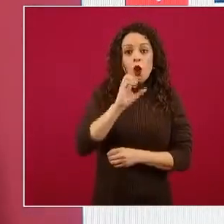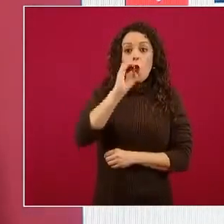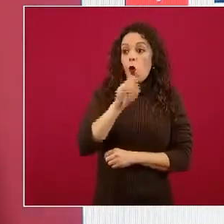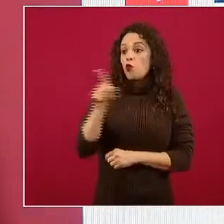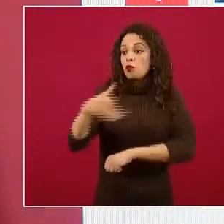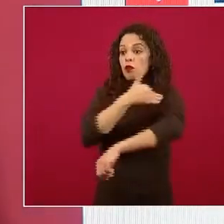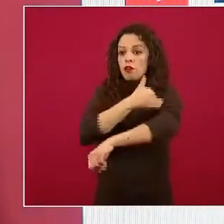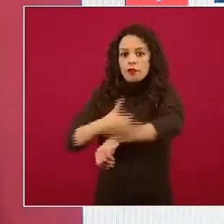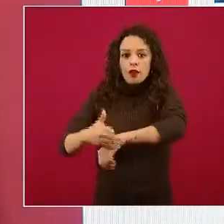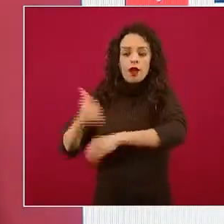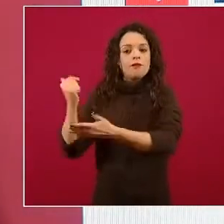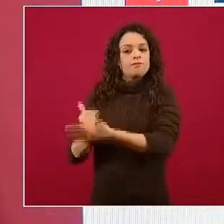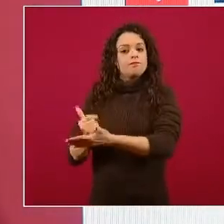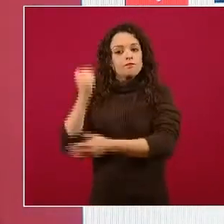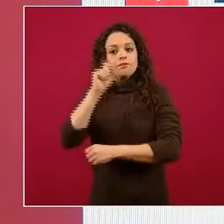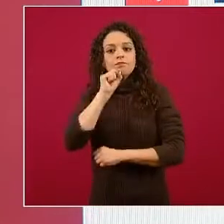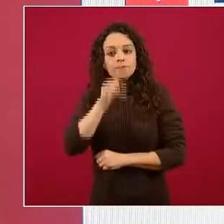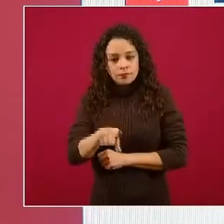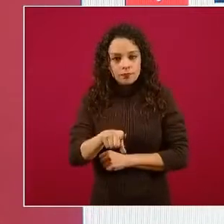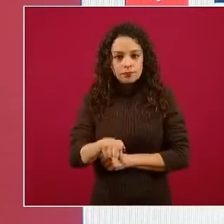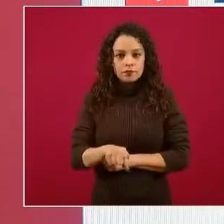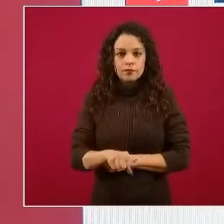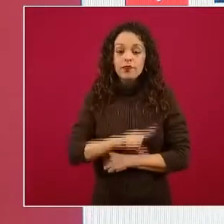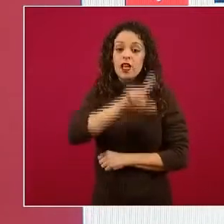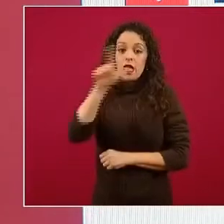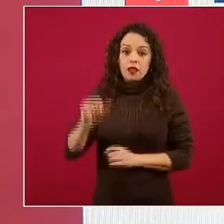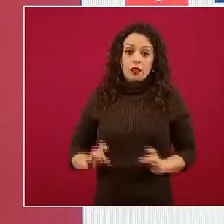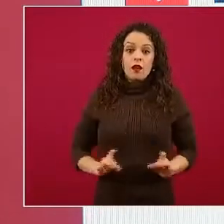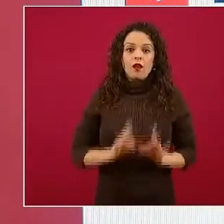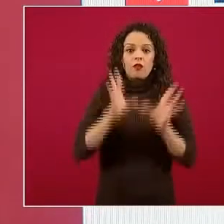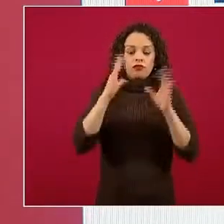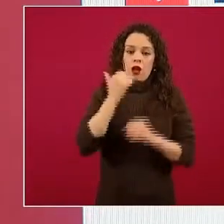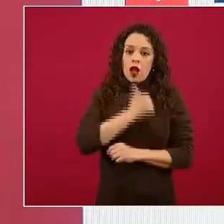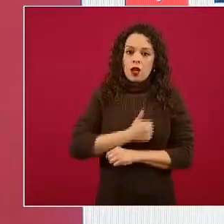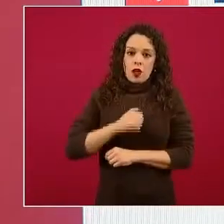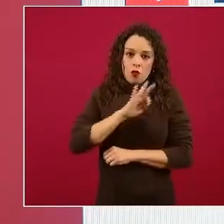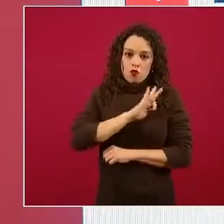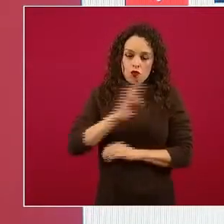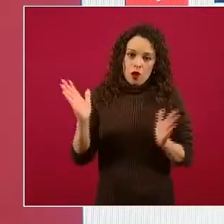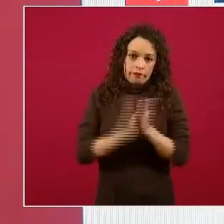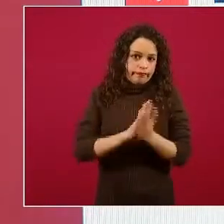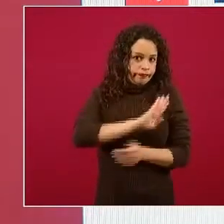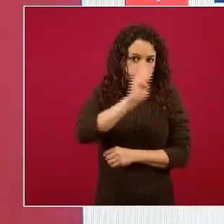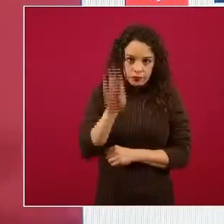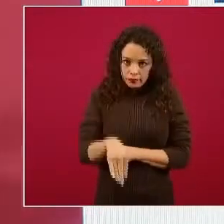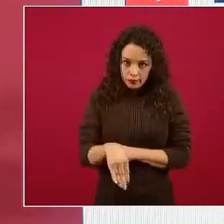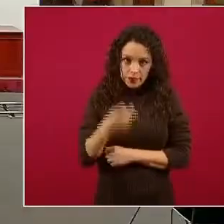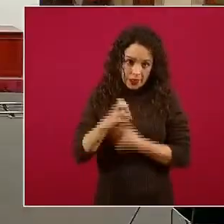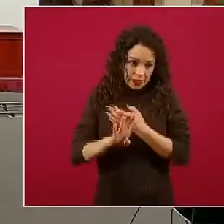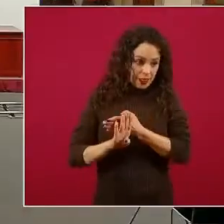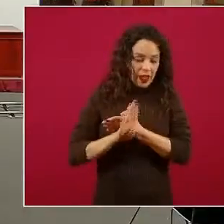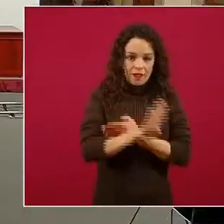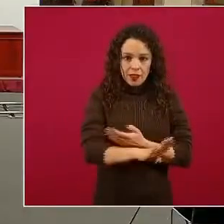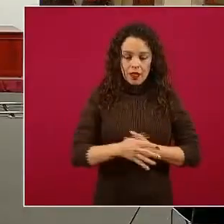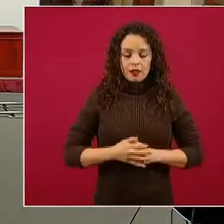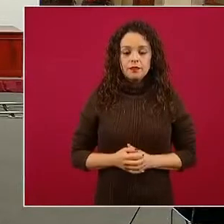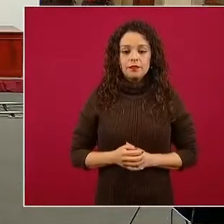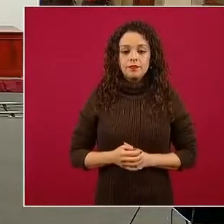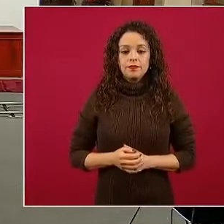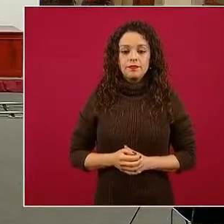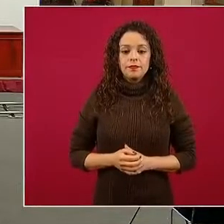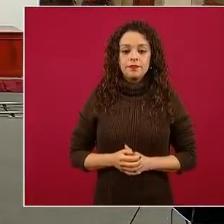vaya a complicar y tenga un desenlace muy desfavorable, potencialmente fatal. La siguiente, por favor.